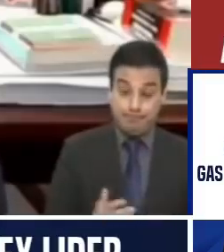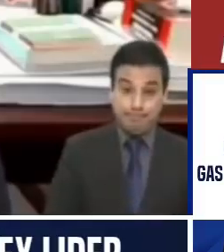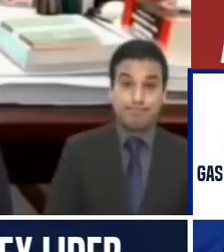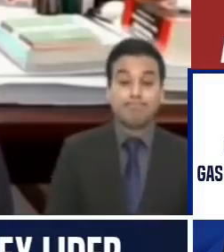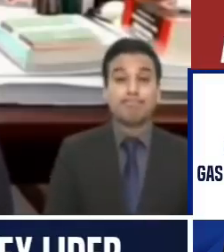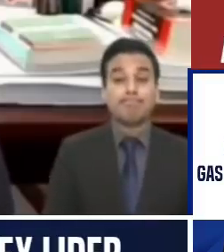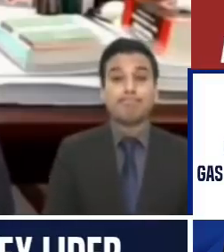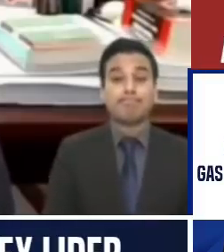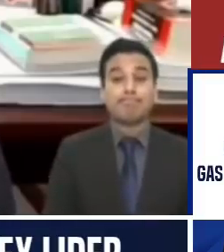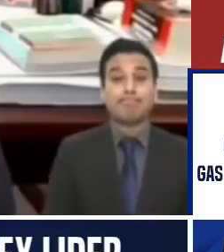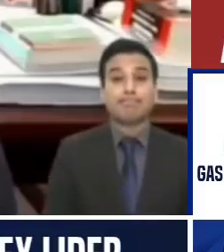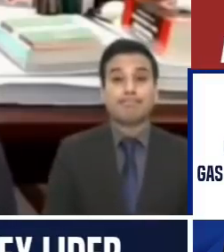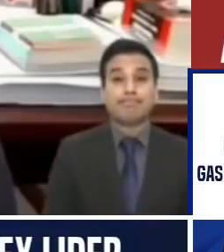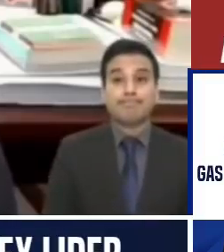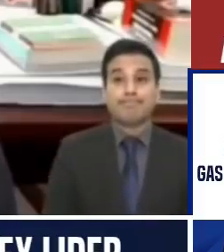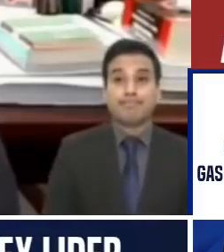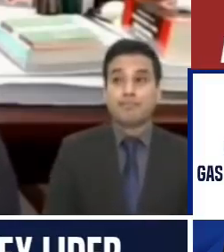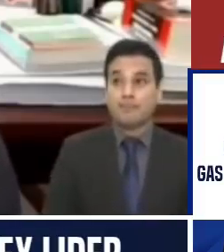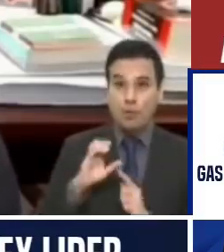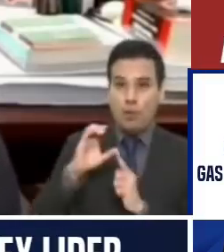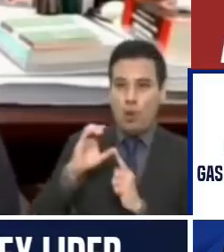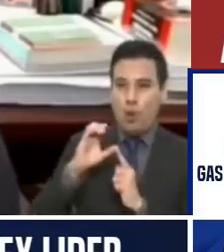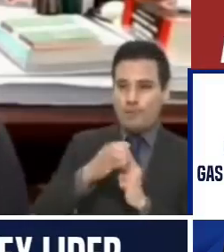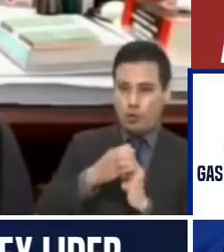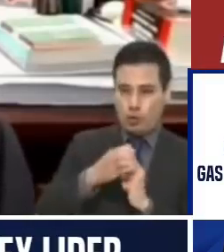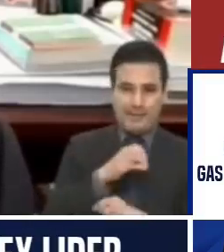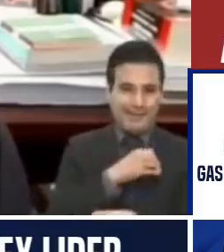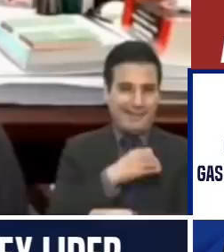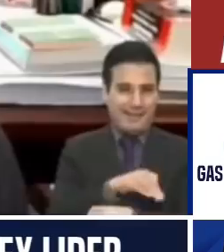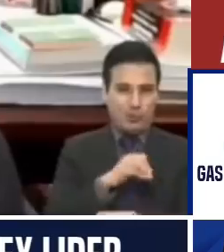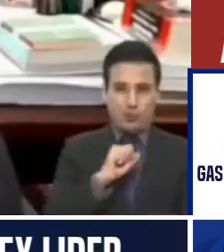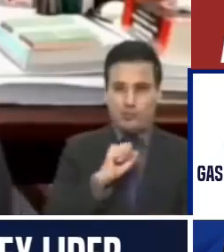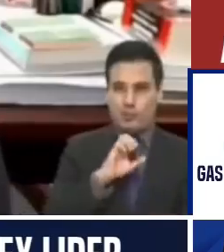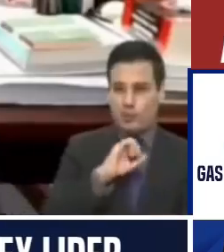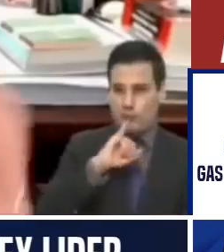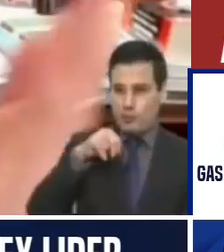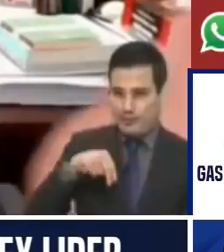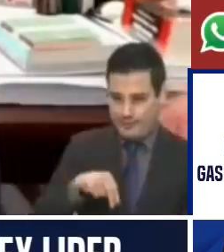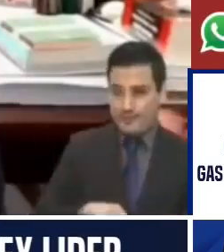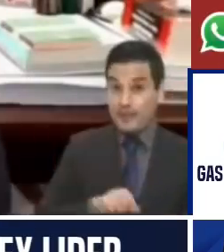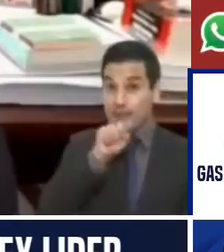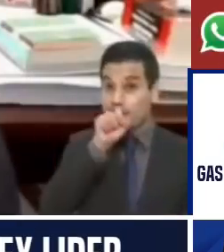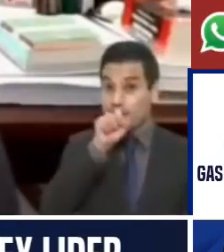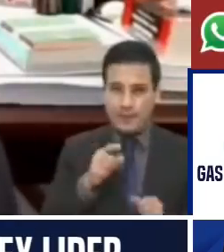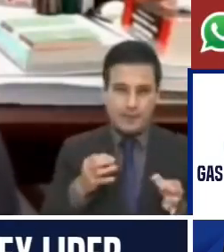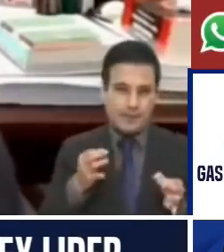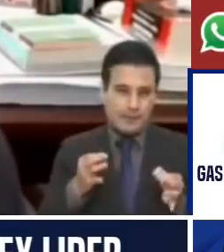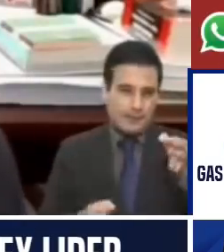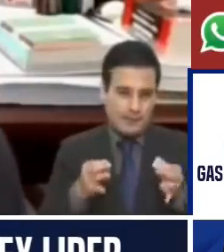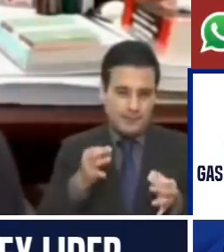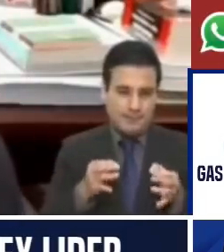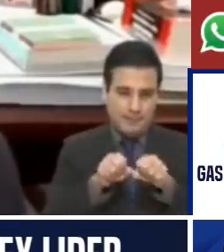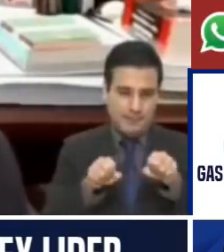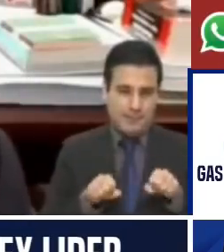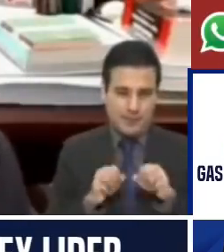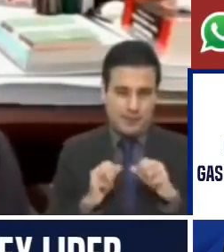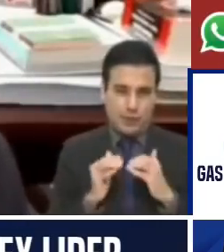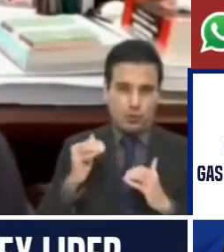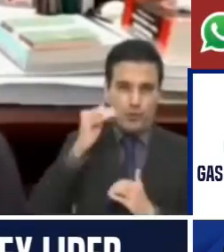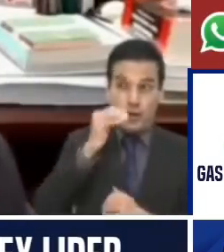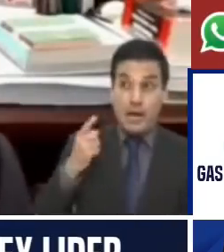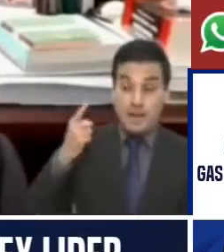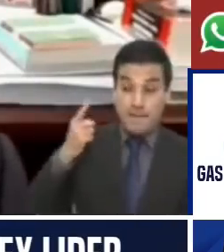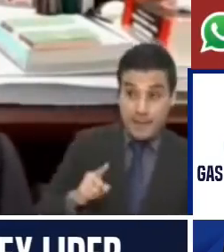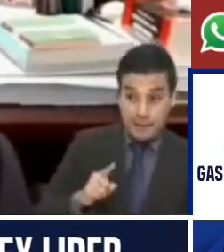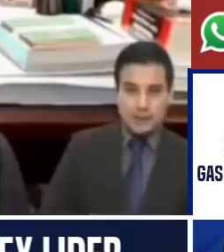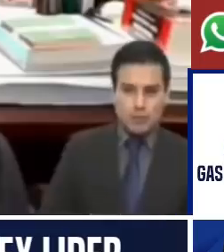no solamente a la luz de lo establecido por la Comisión de Receso, sino ahora también por la Sala Superior, que abre nuevas vías para que ese